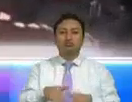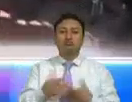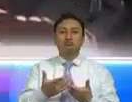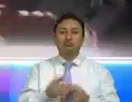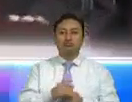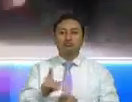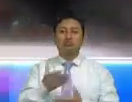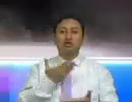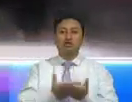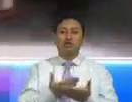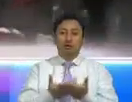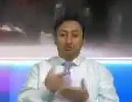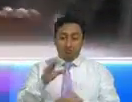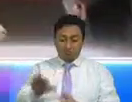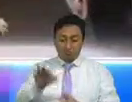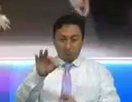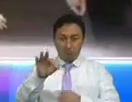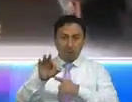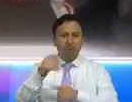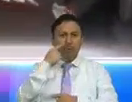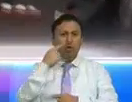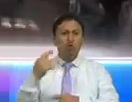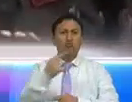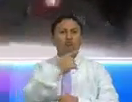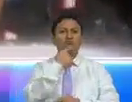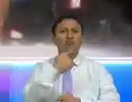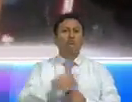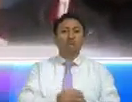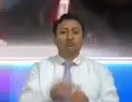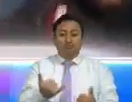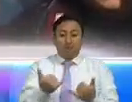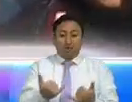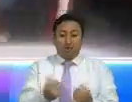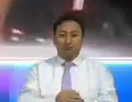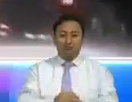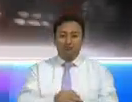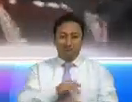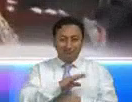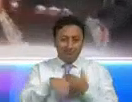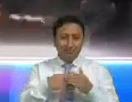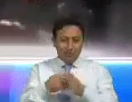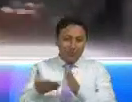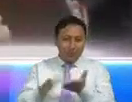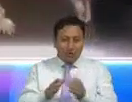evidencia que reunimos el hombre había dicho que hoy nadie sobrevivirá